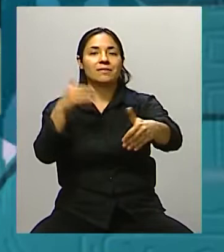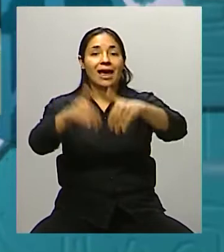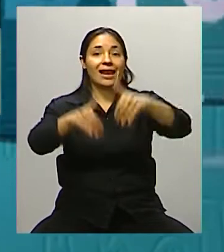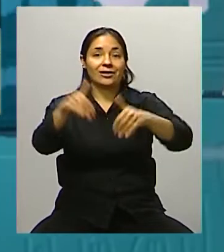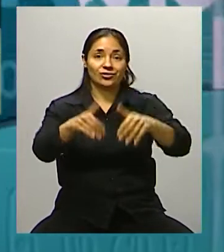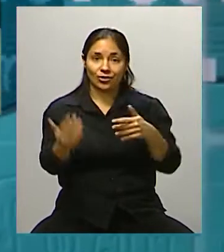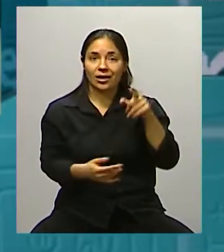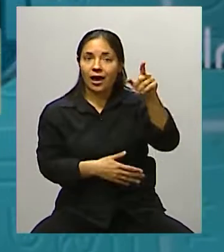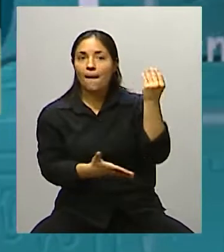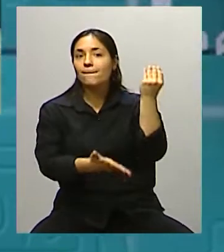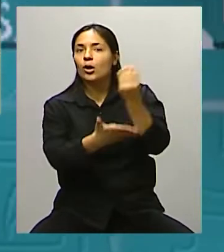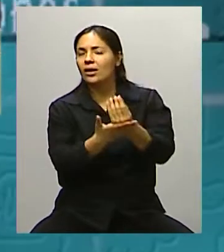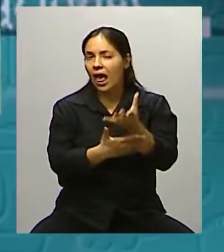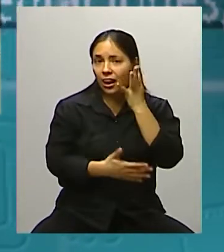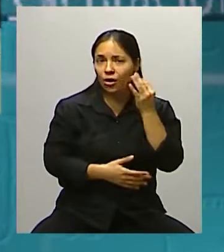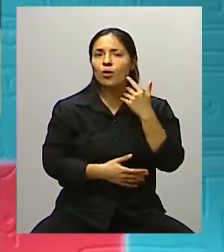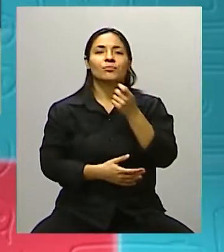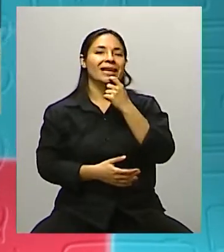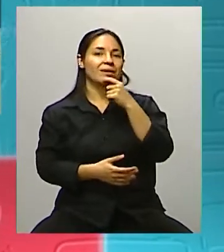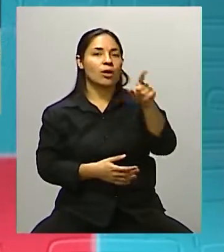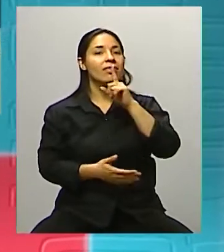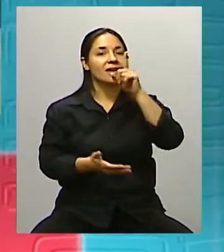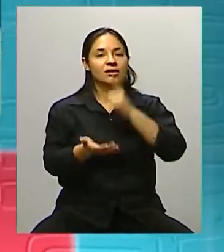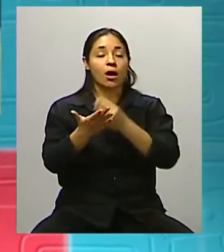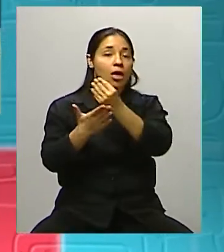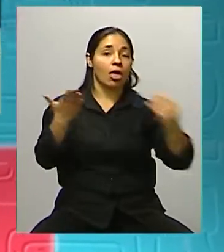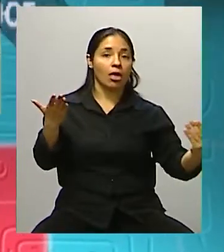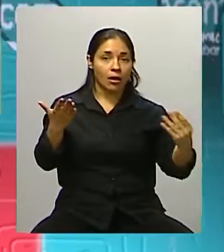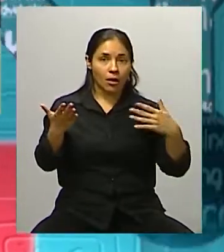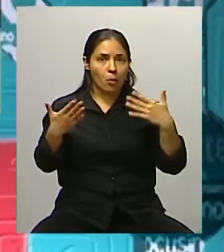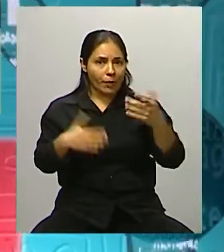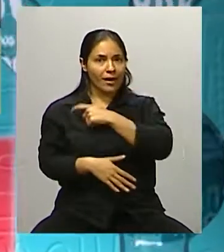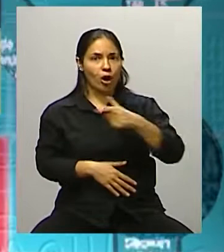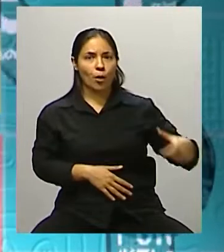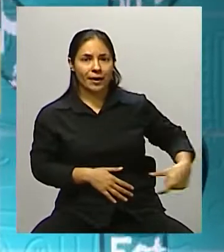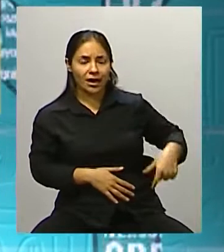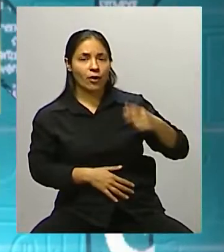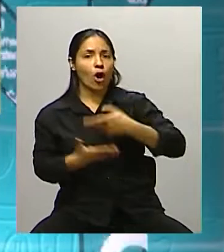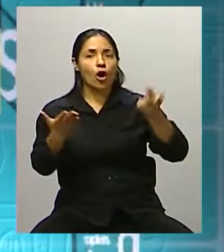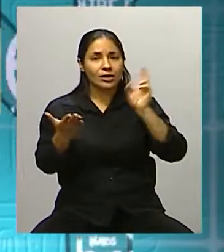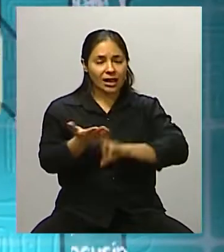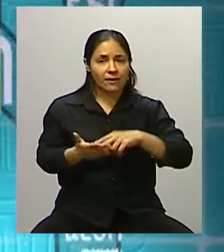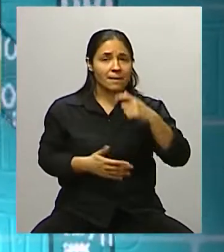va a tener protagonismo y qué puede suceder si decide correrse. ¿Podría ser candidato a gobernador de la provincia nuevamente?